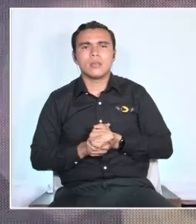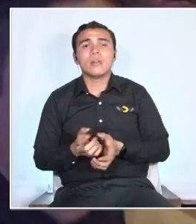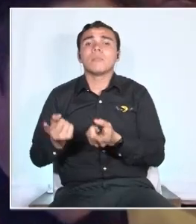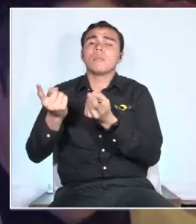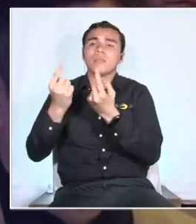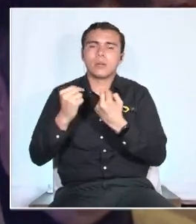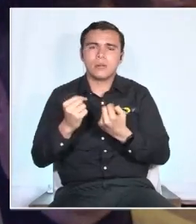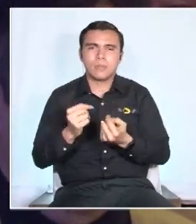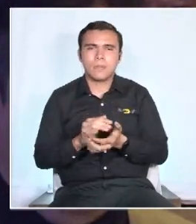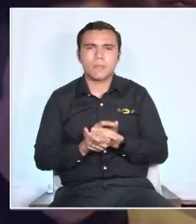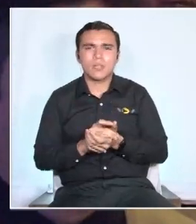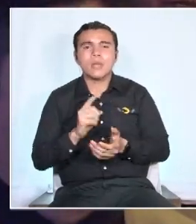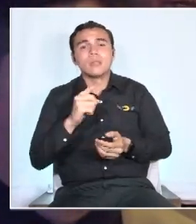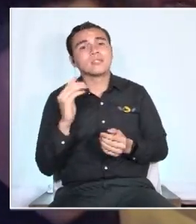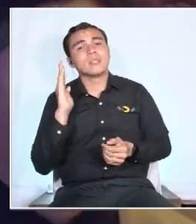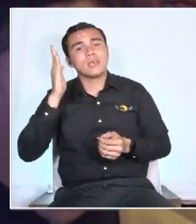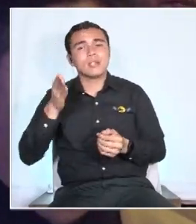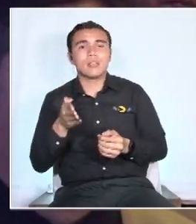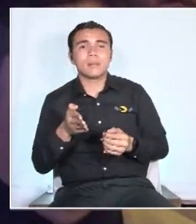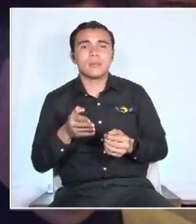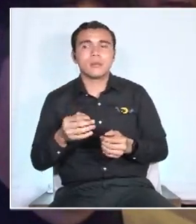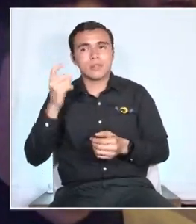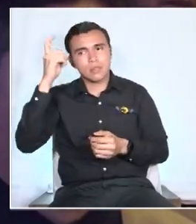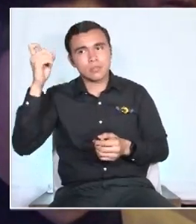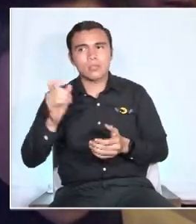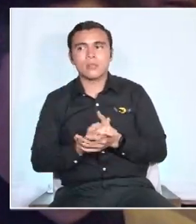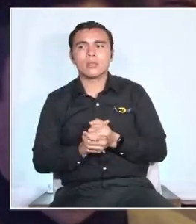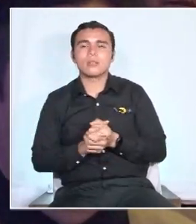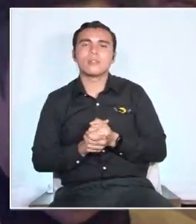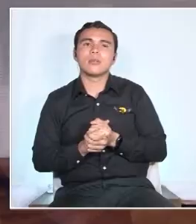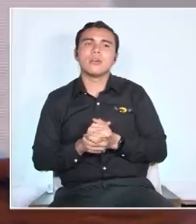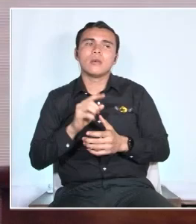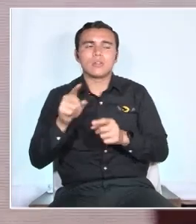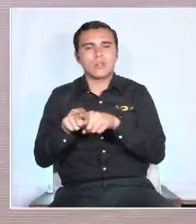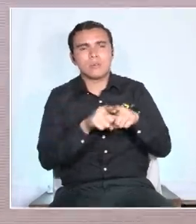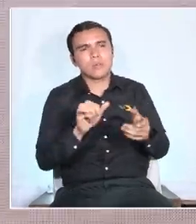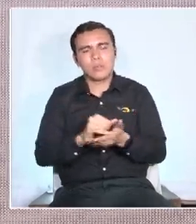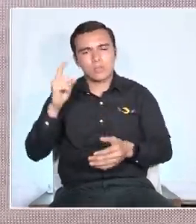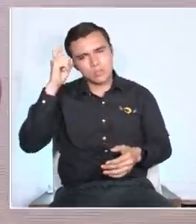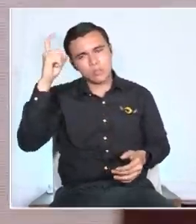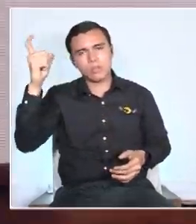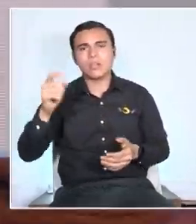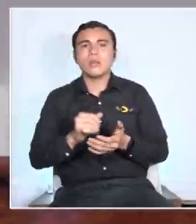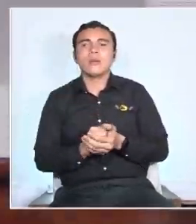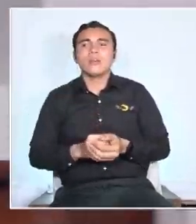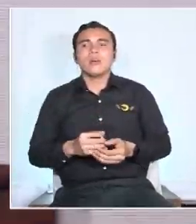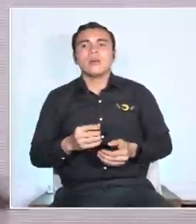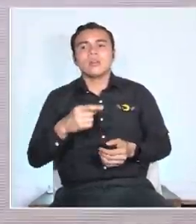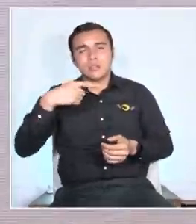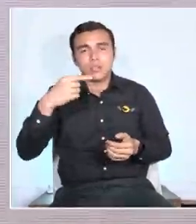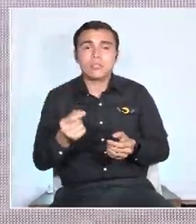vuelva, dice, seremos como los que sueñan. Seremos como los que sueñan. Oh,